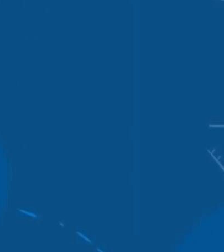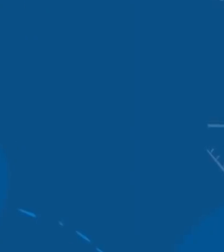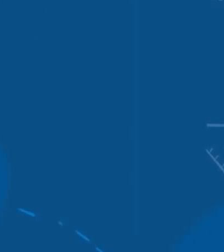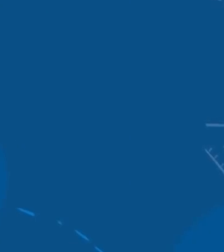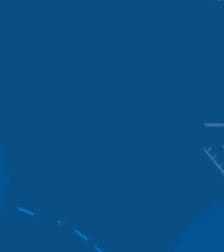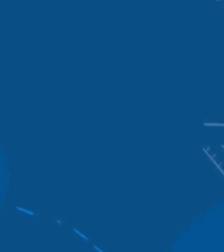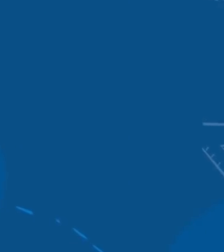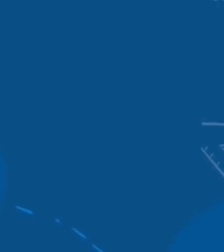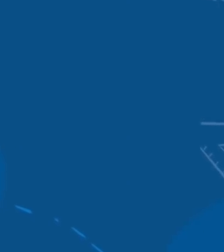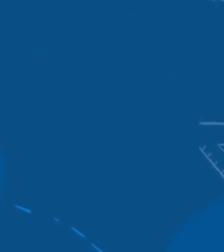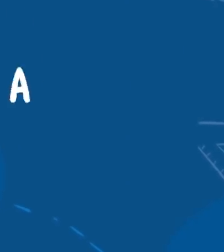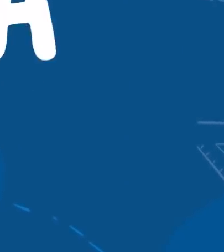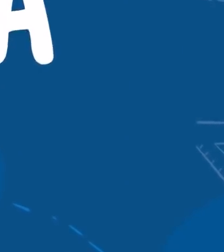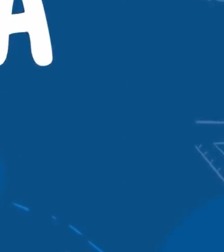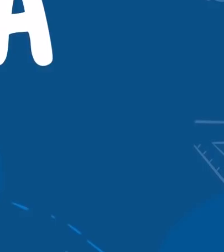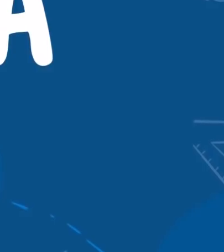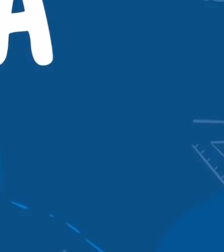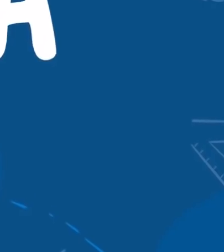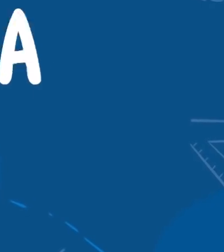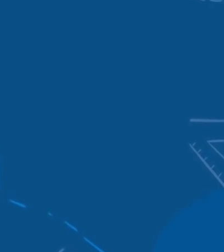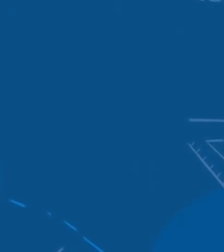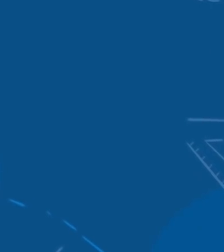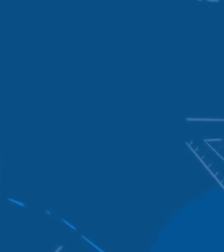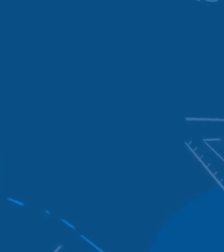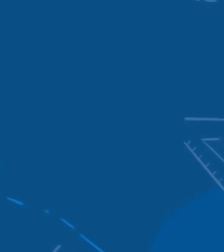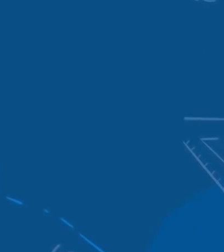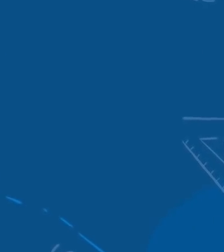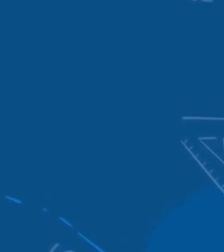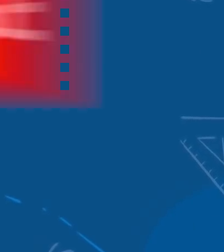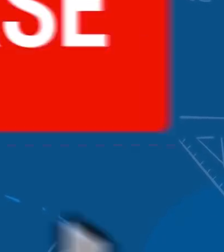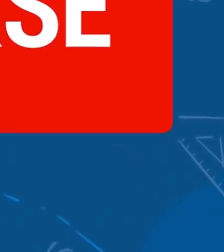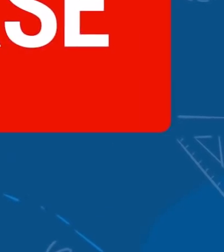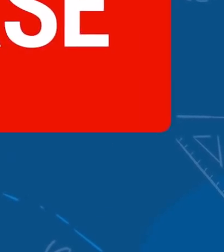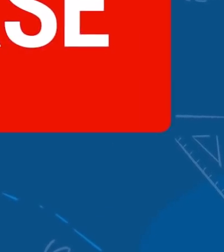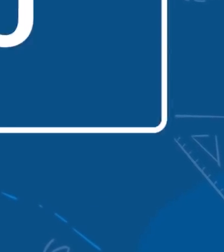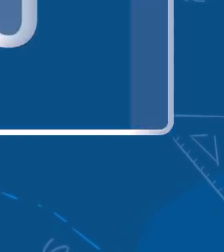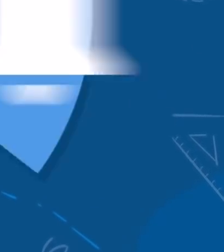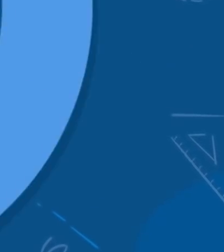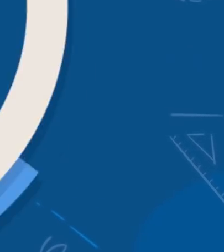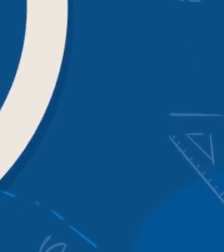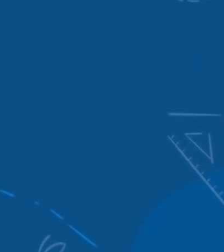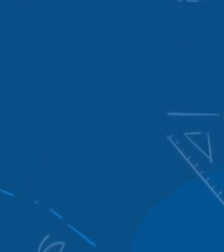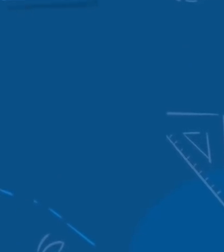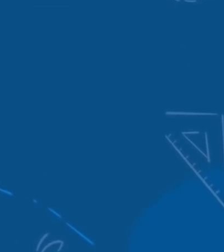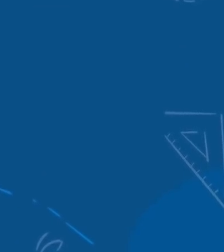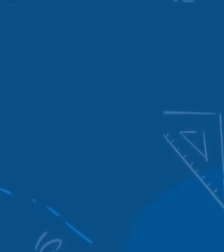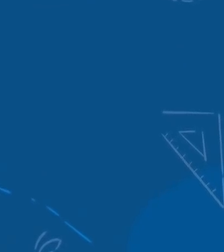un poco. Si conoces a alguien que le pueda ayudar a este video, comparte. Dale like y suscríbete. Saludos.